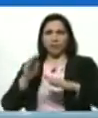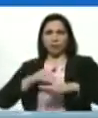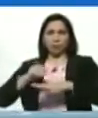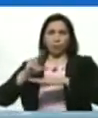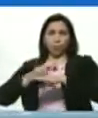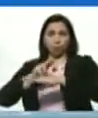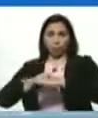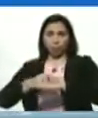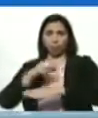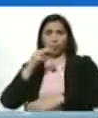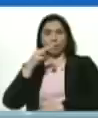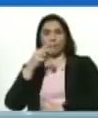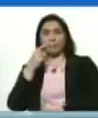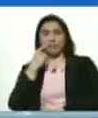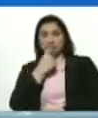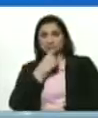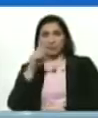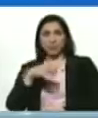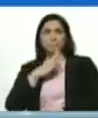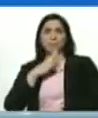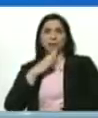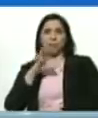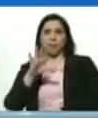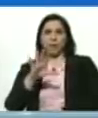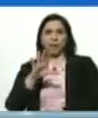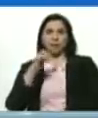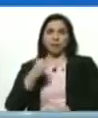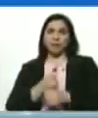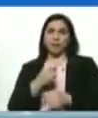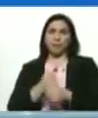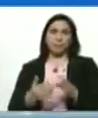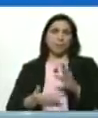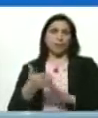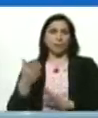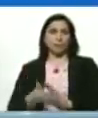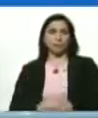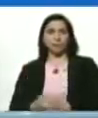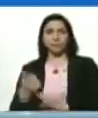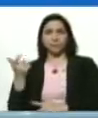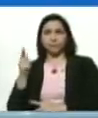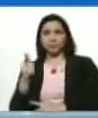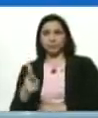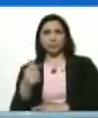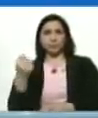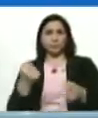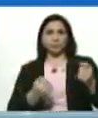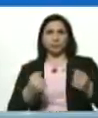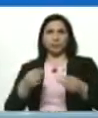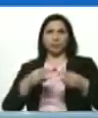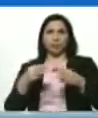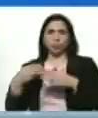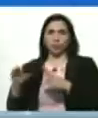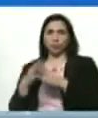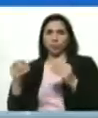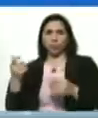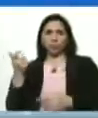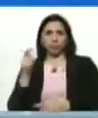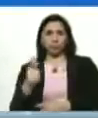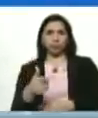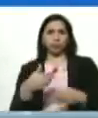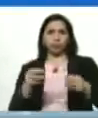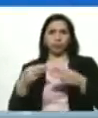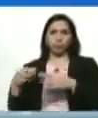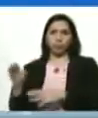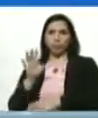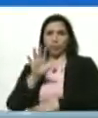médicas los bancos del país a trabajar el transporte público ya todo el transporte público